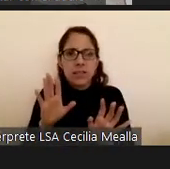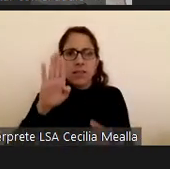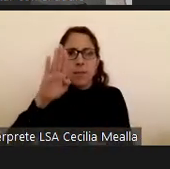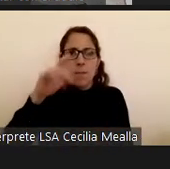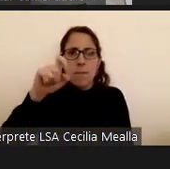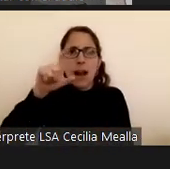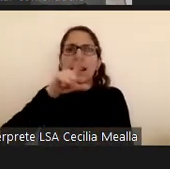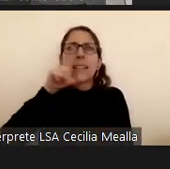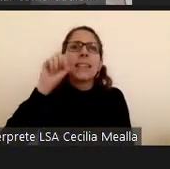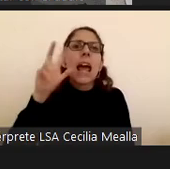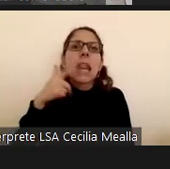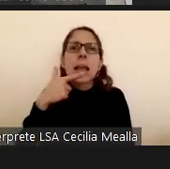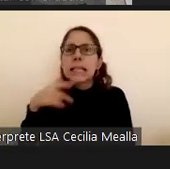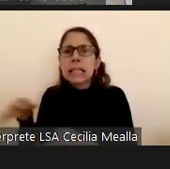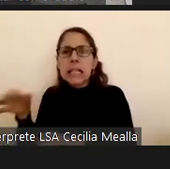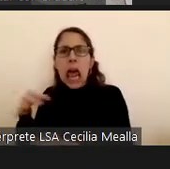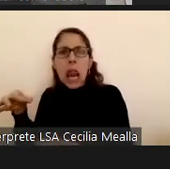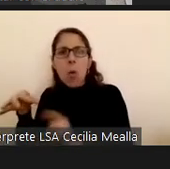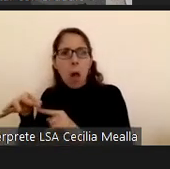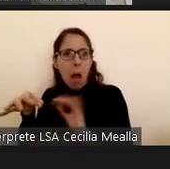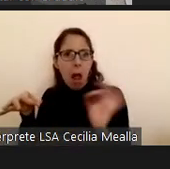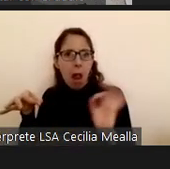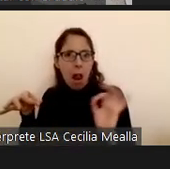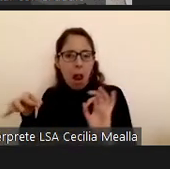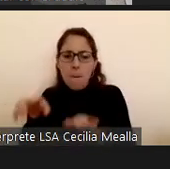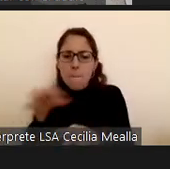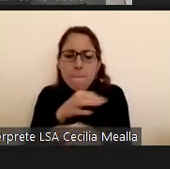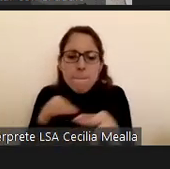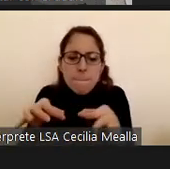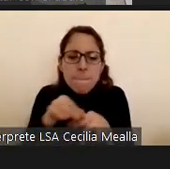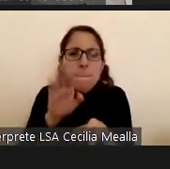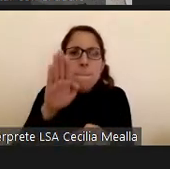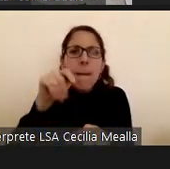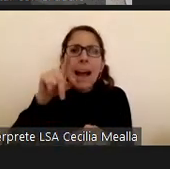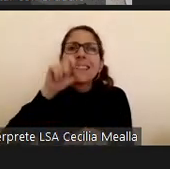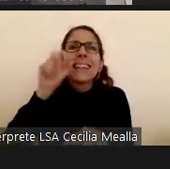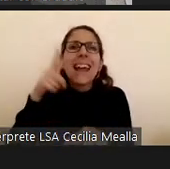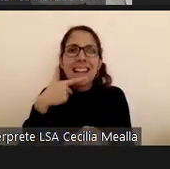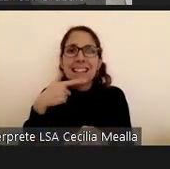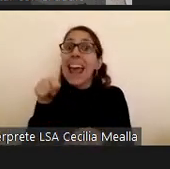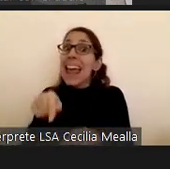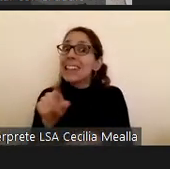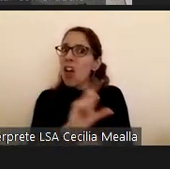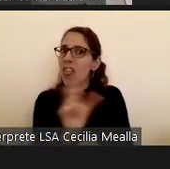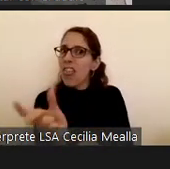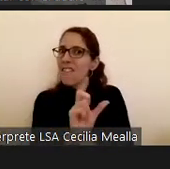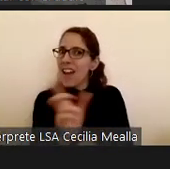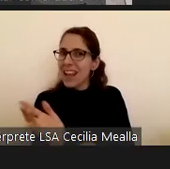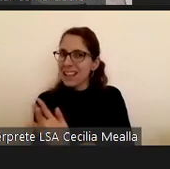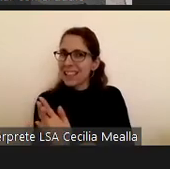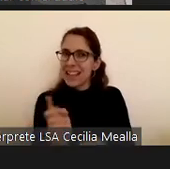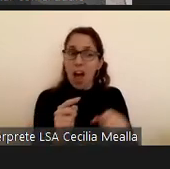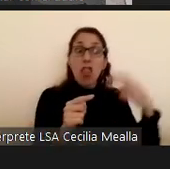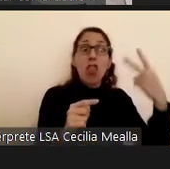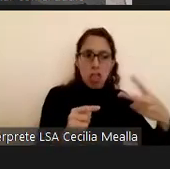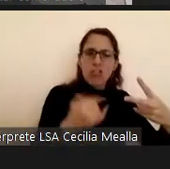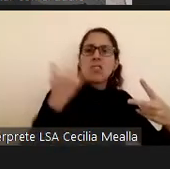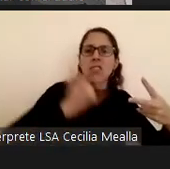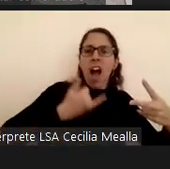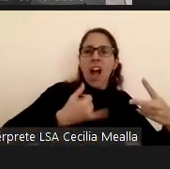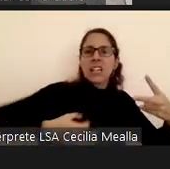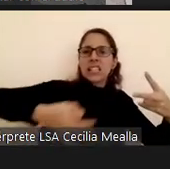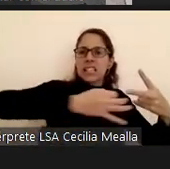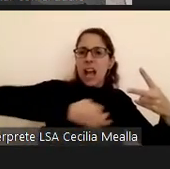el paso 2 o el paso 3 es si ven o no ven células, por ejemplo, ¿sí? Por